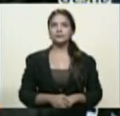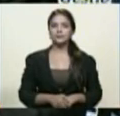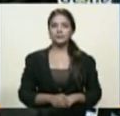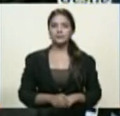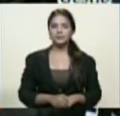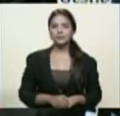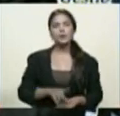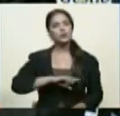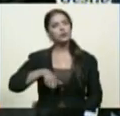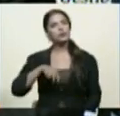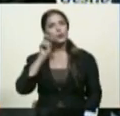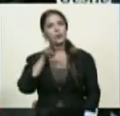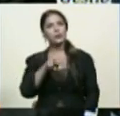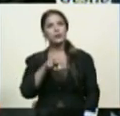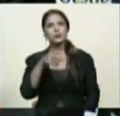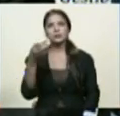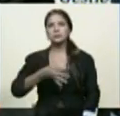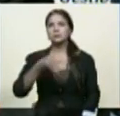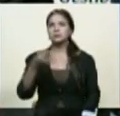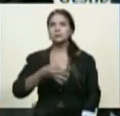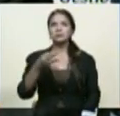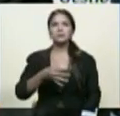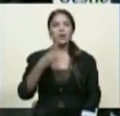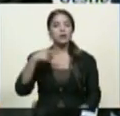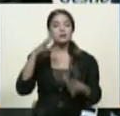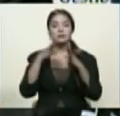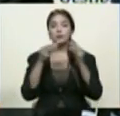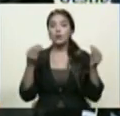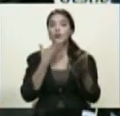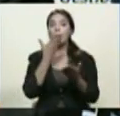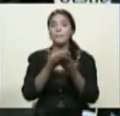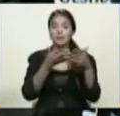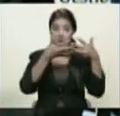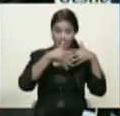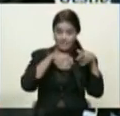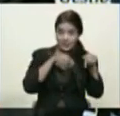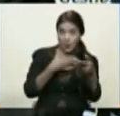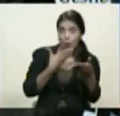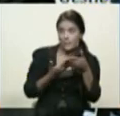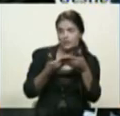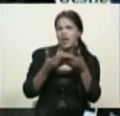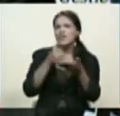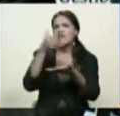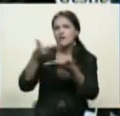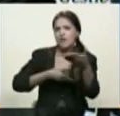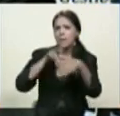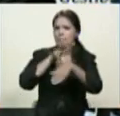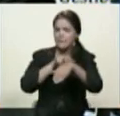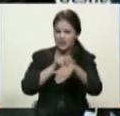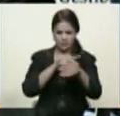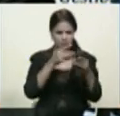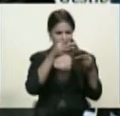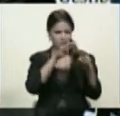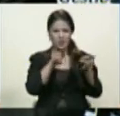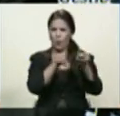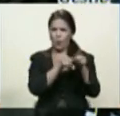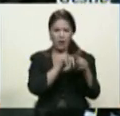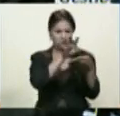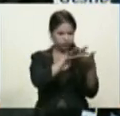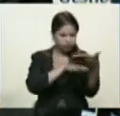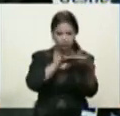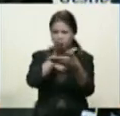hemos visto que en todas las solicitudes de esta empresa informes médicos poseen la misma redacción y diagnóstico